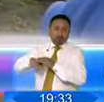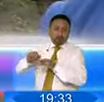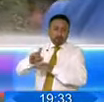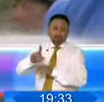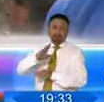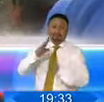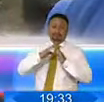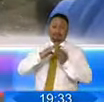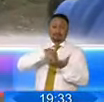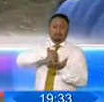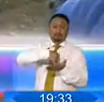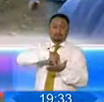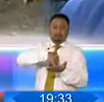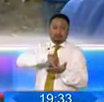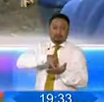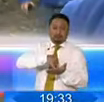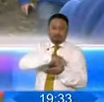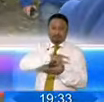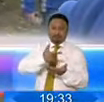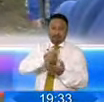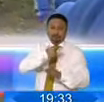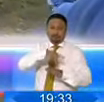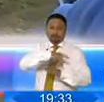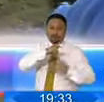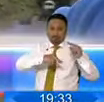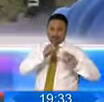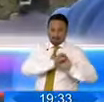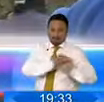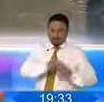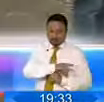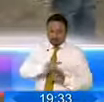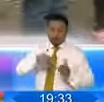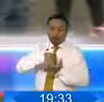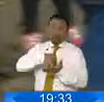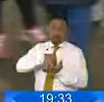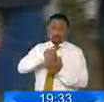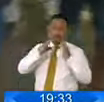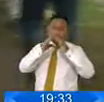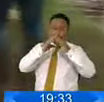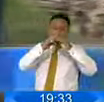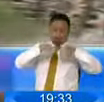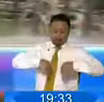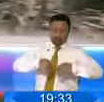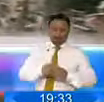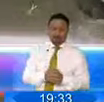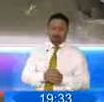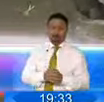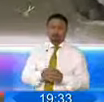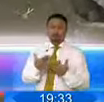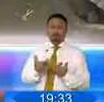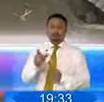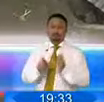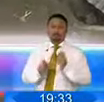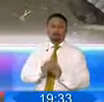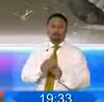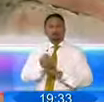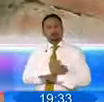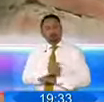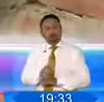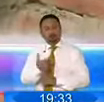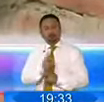débil que no fue diseñada y estructurada por un profesional de la construcción, este cayó en... Ante la época de lluvias, se recomienda a los ciudadanos tomar las